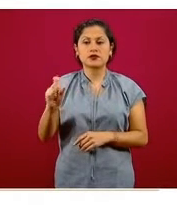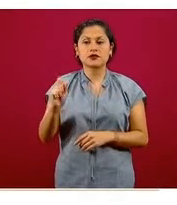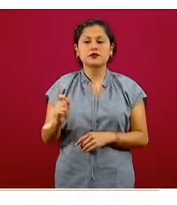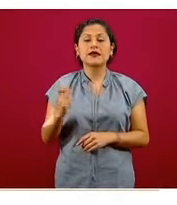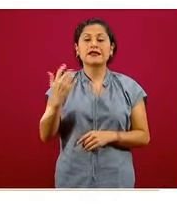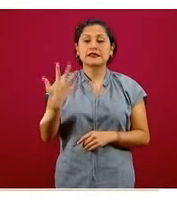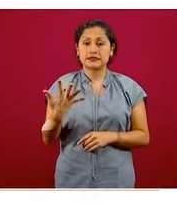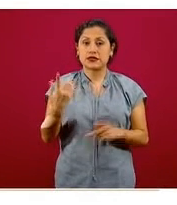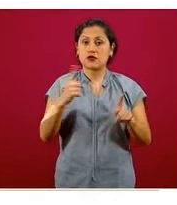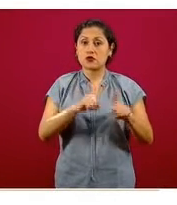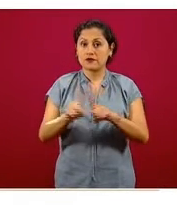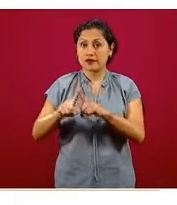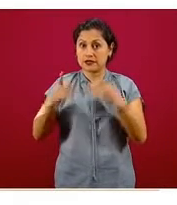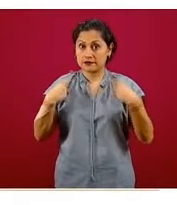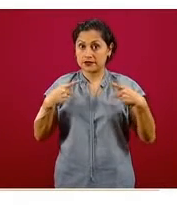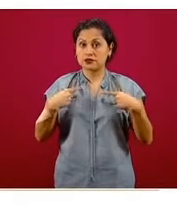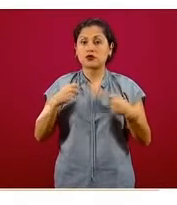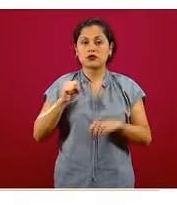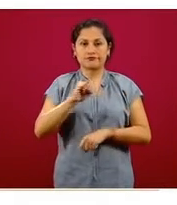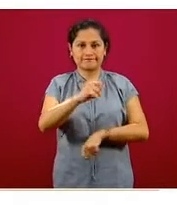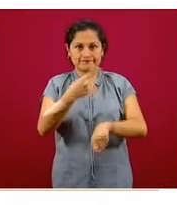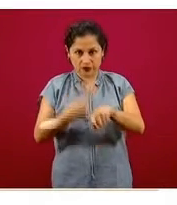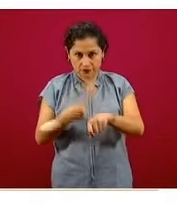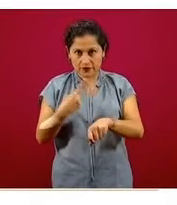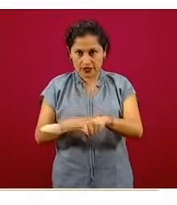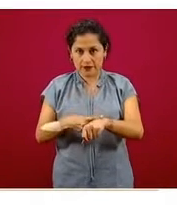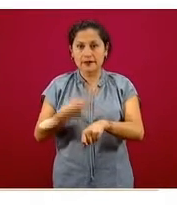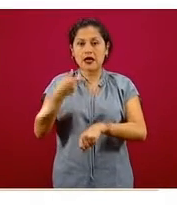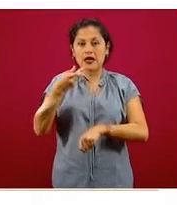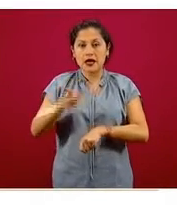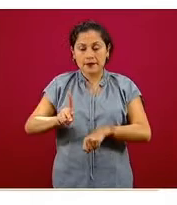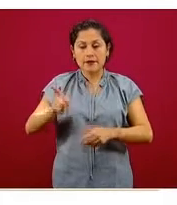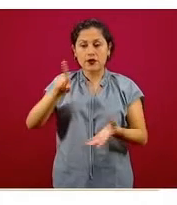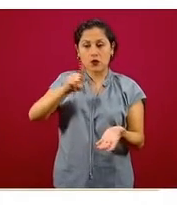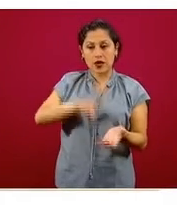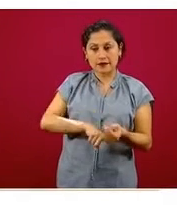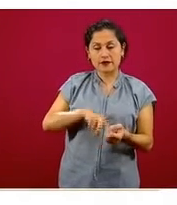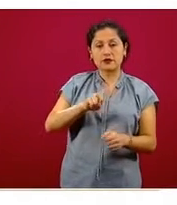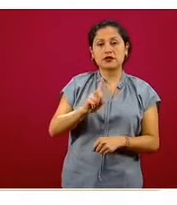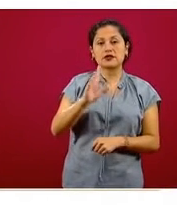ya confirmados, pero también van a estar dentro de estos